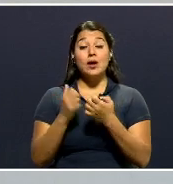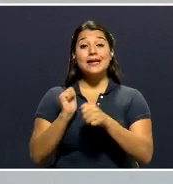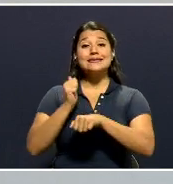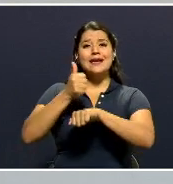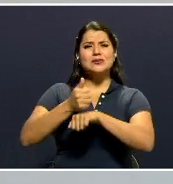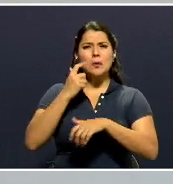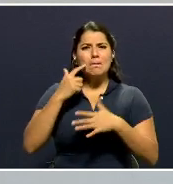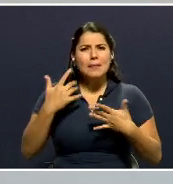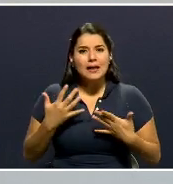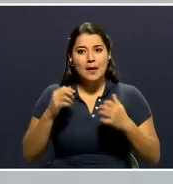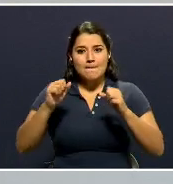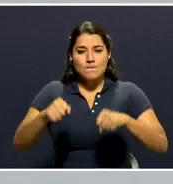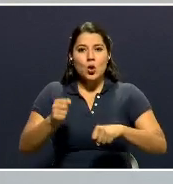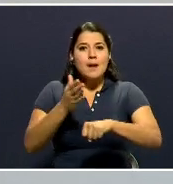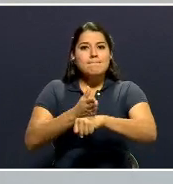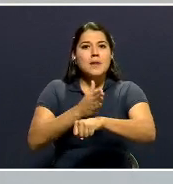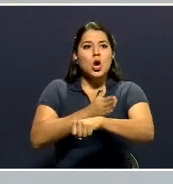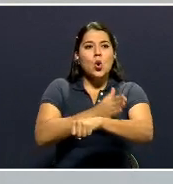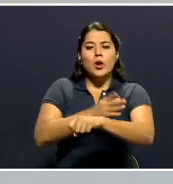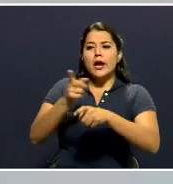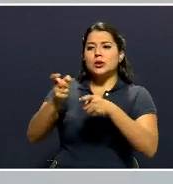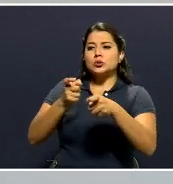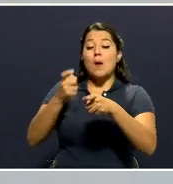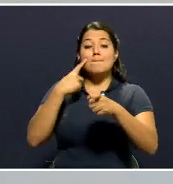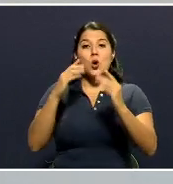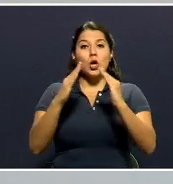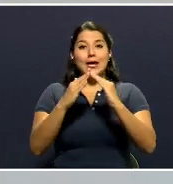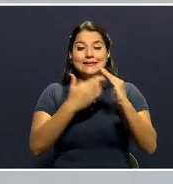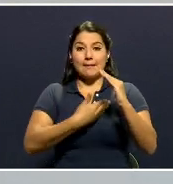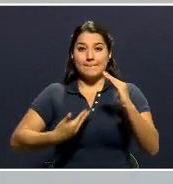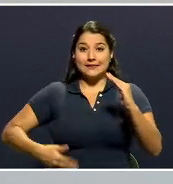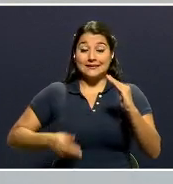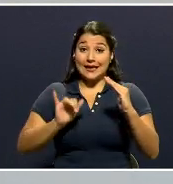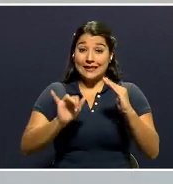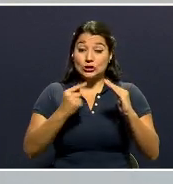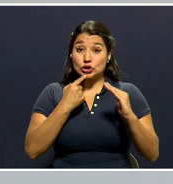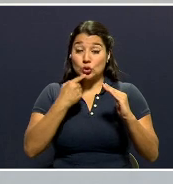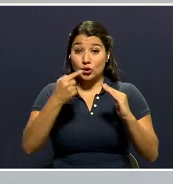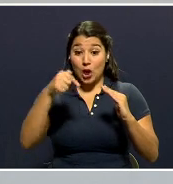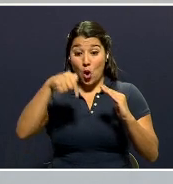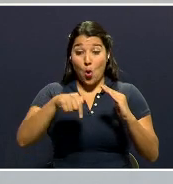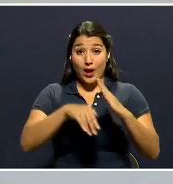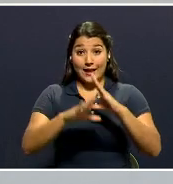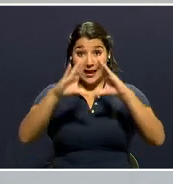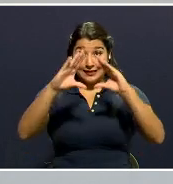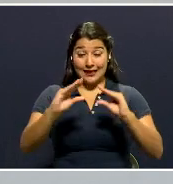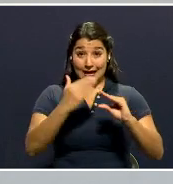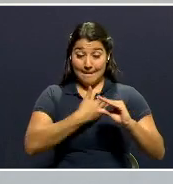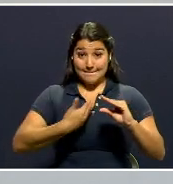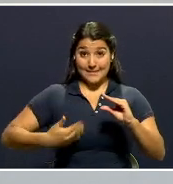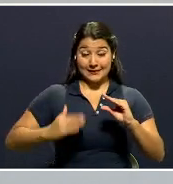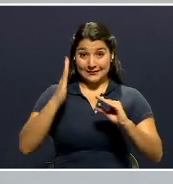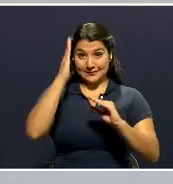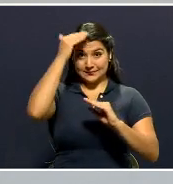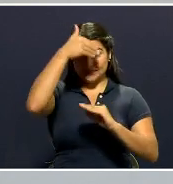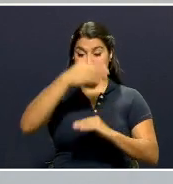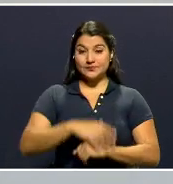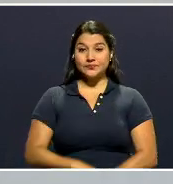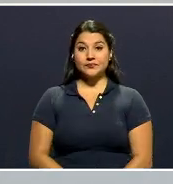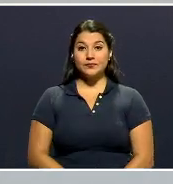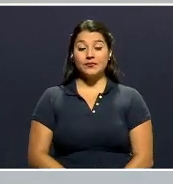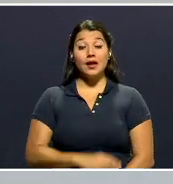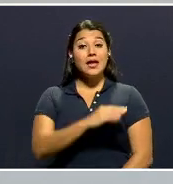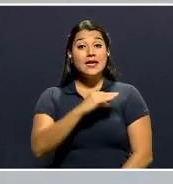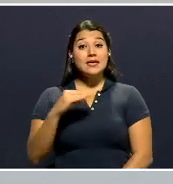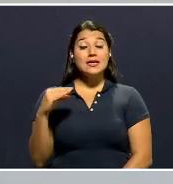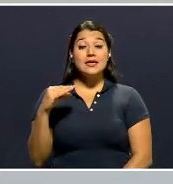creado para fortalecer la gobernanza de Casa Presidencial, así lo mencionó esta tarde el presidente de la República, Carlos Alvarado,